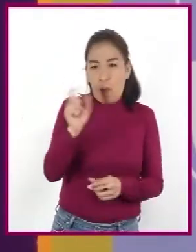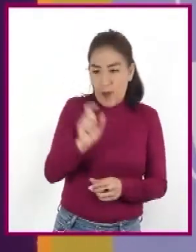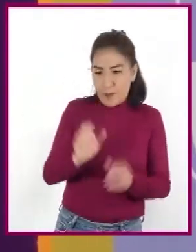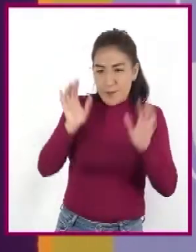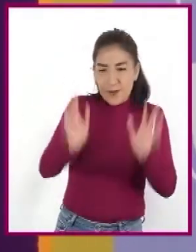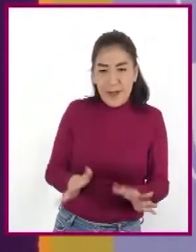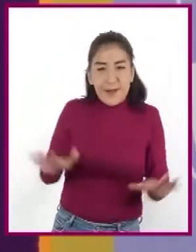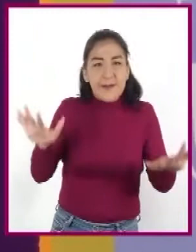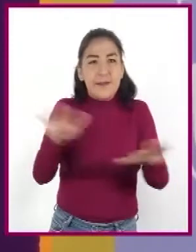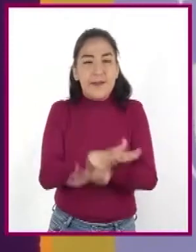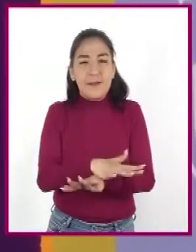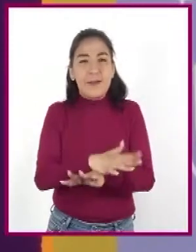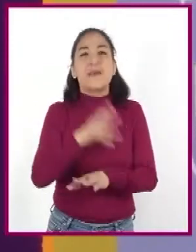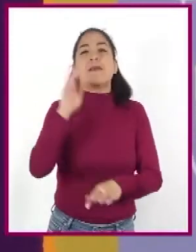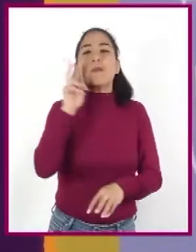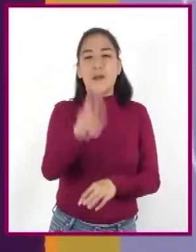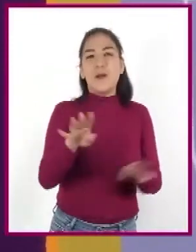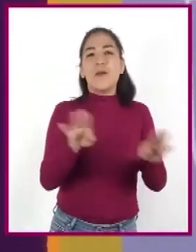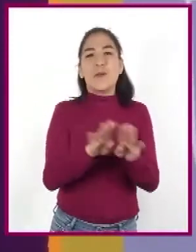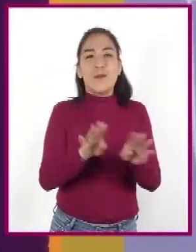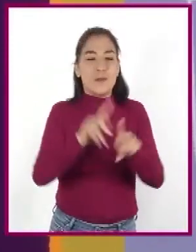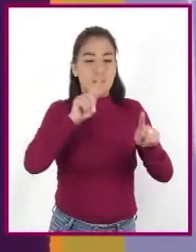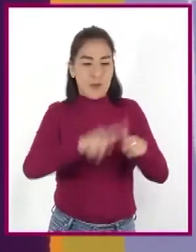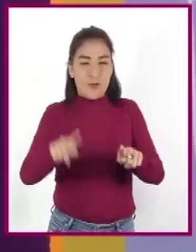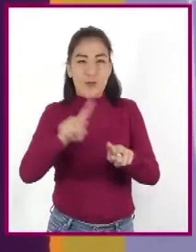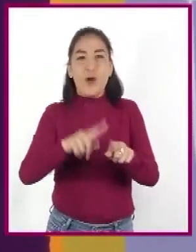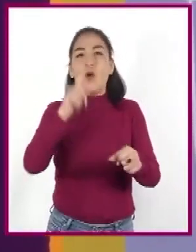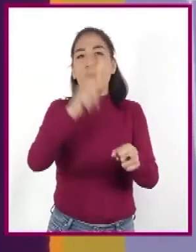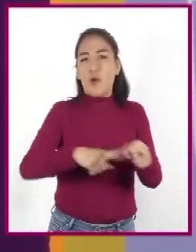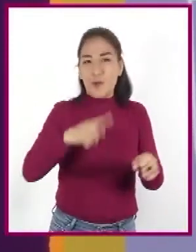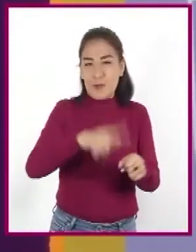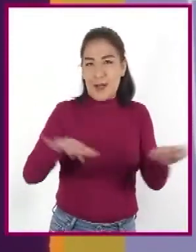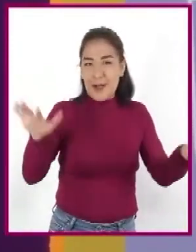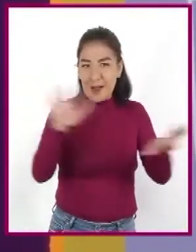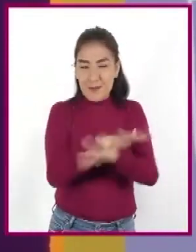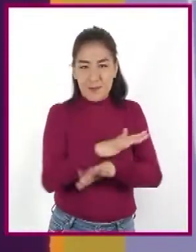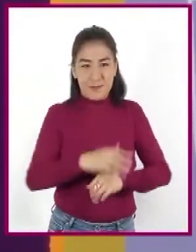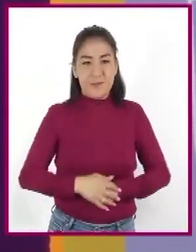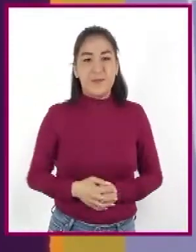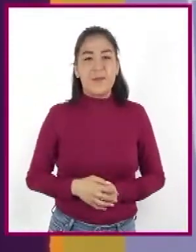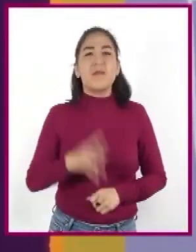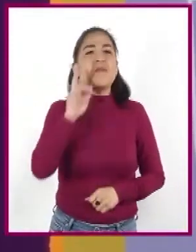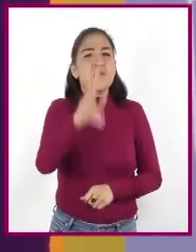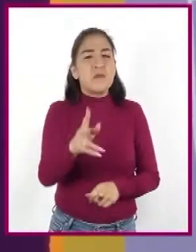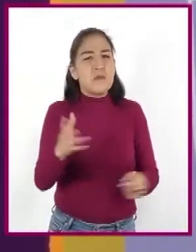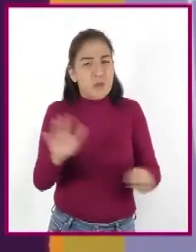es posible que se manifieste como un cambio de color. ¿Sabes por qué sucede esto?